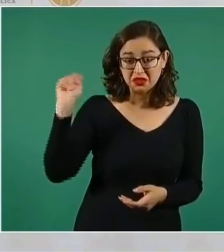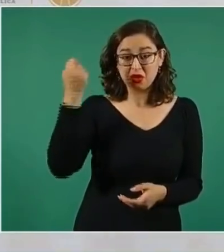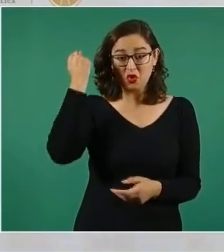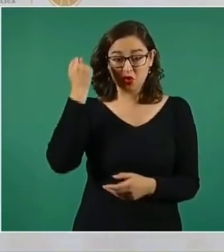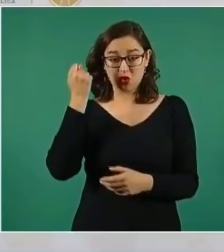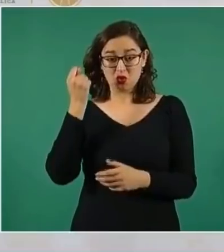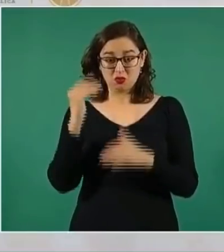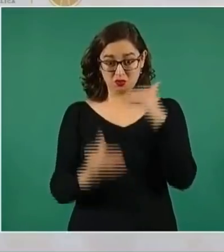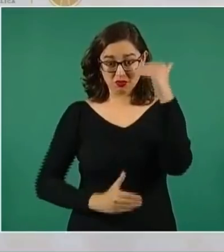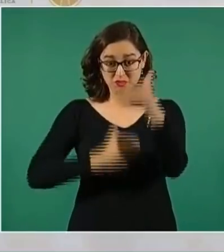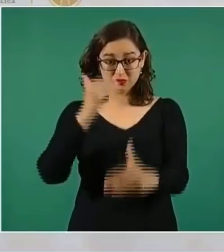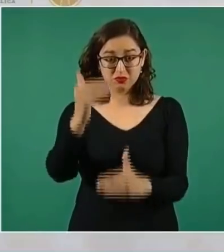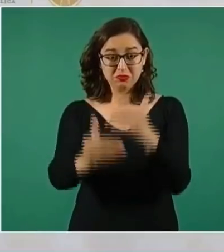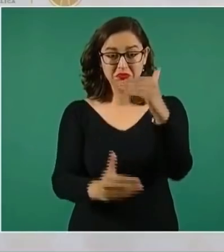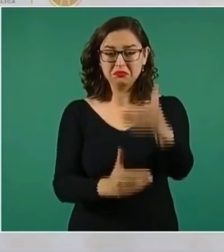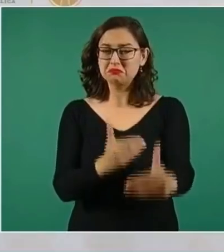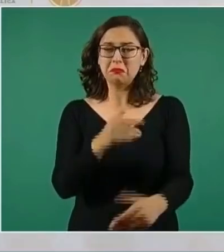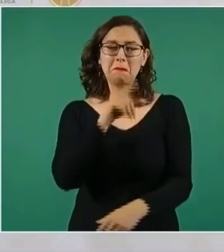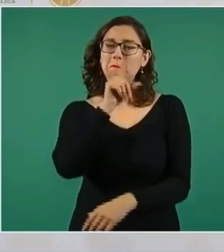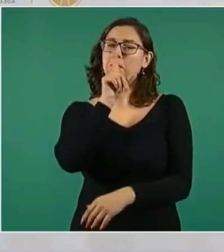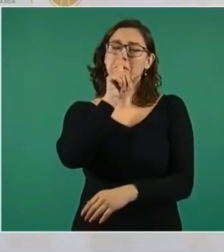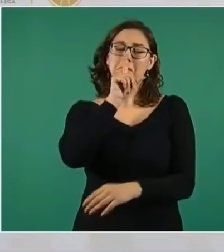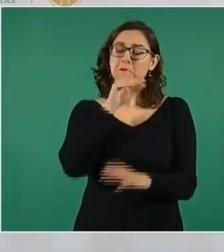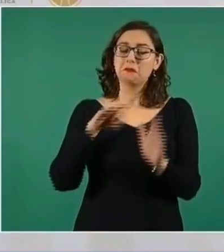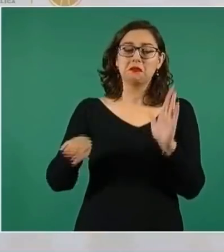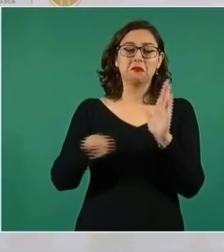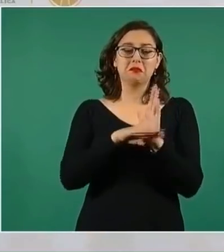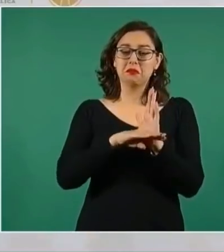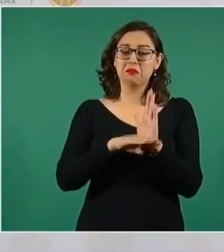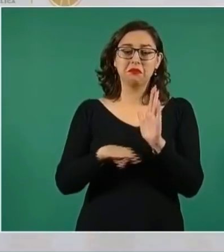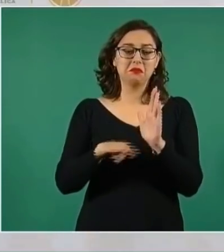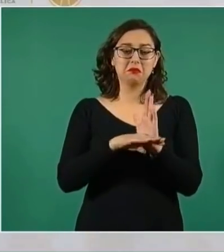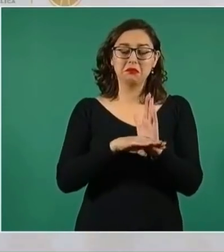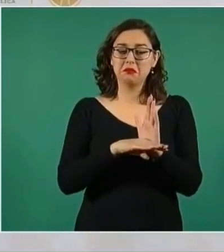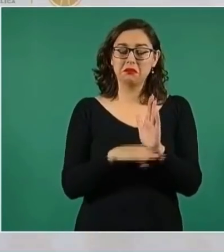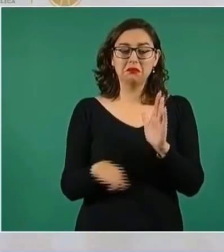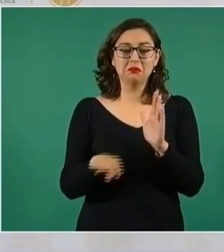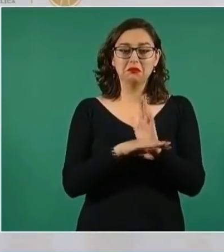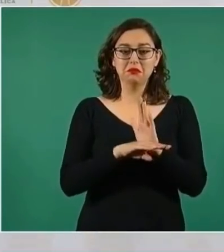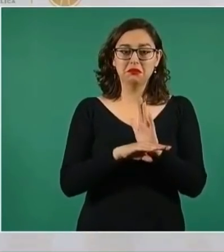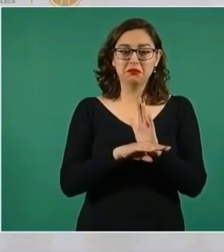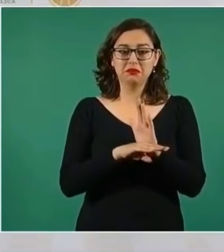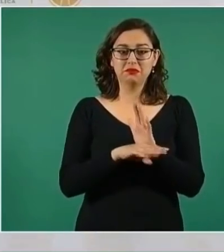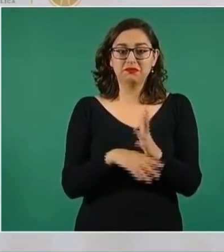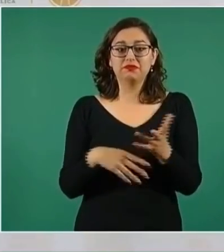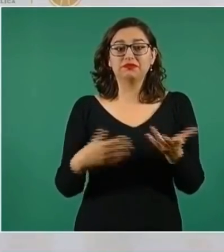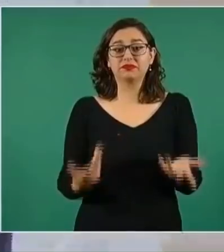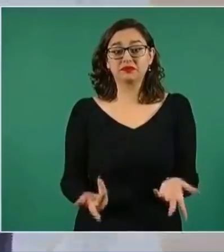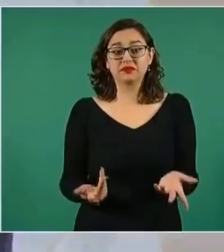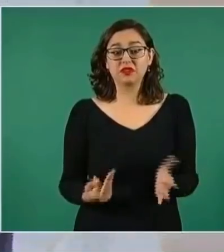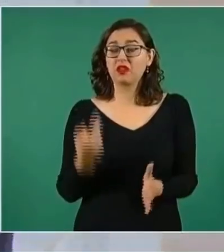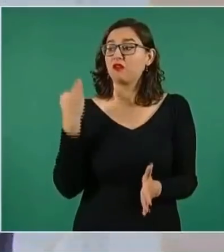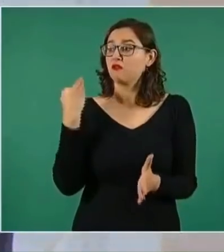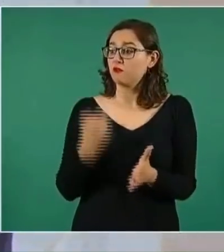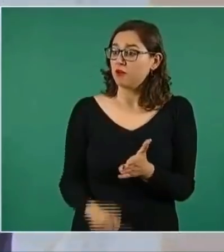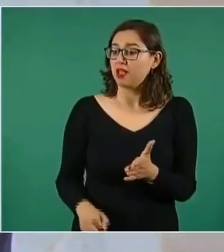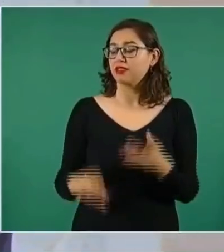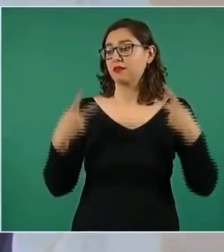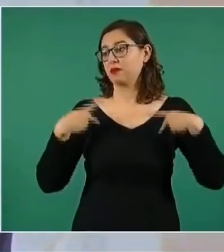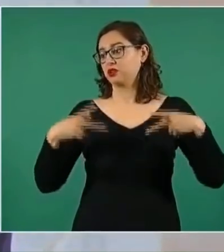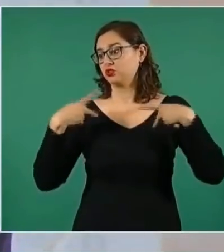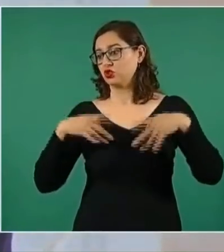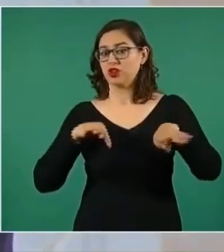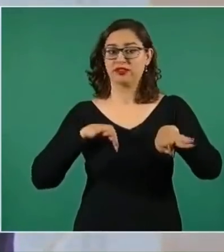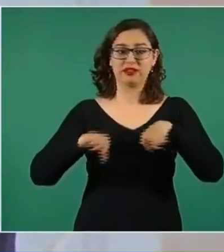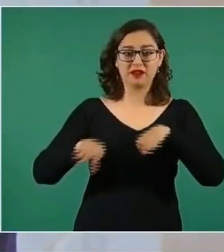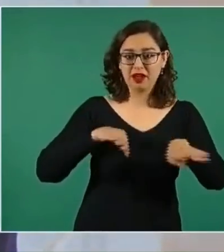tecnológicos y siempre se padeció de la llamada falta de brazos.